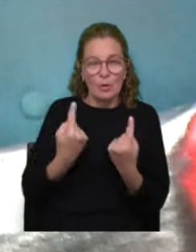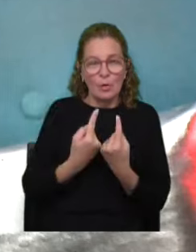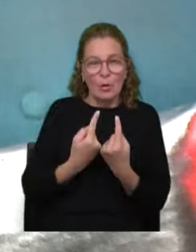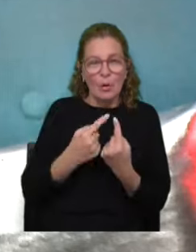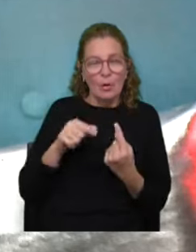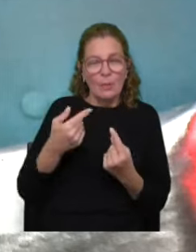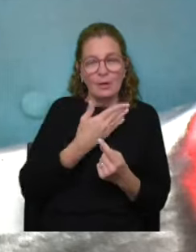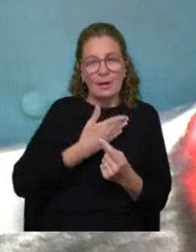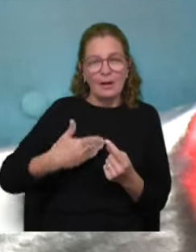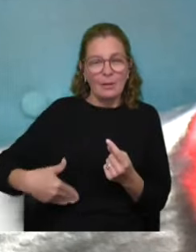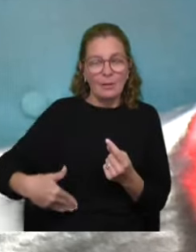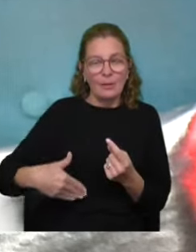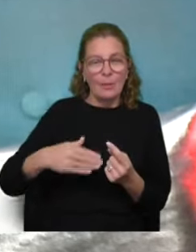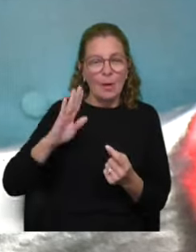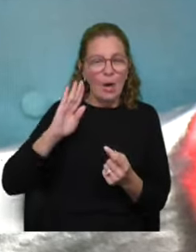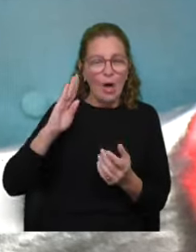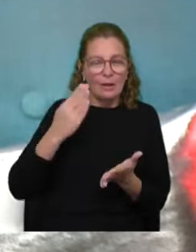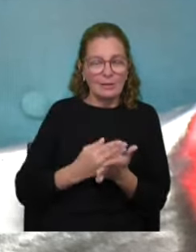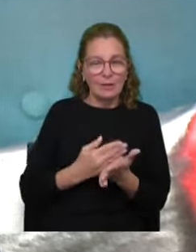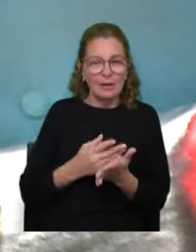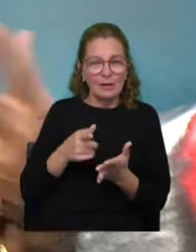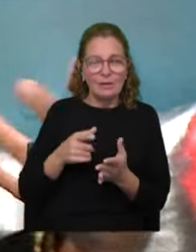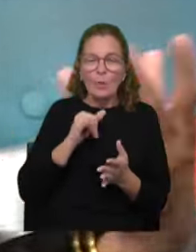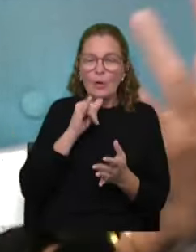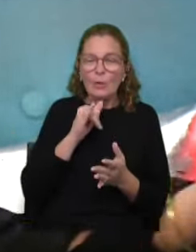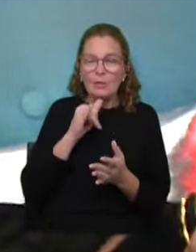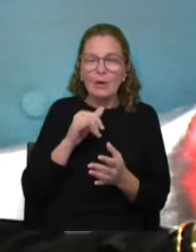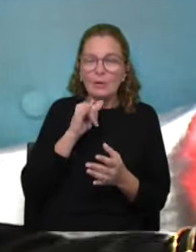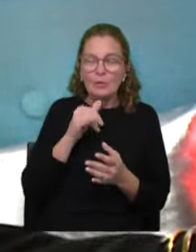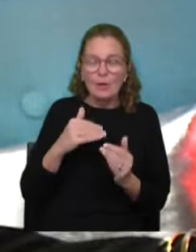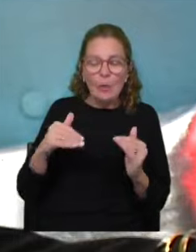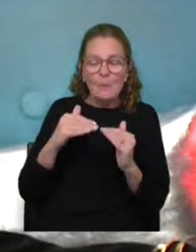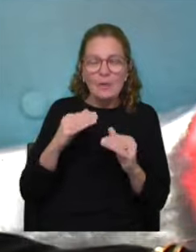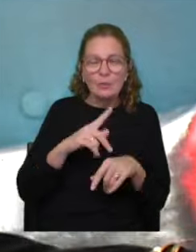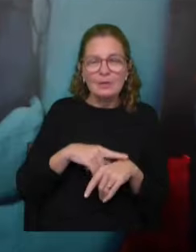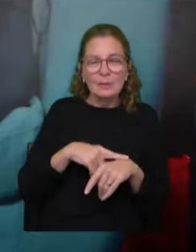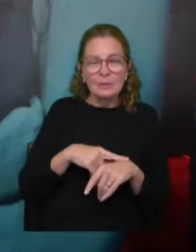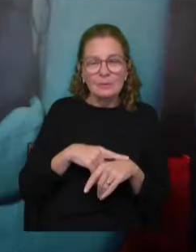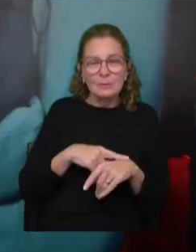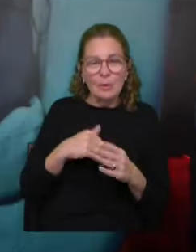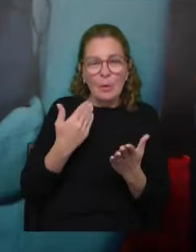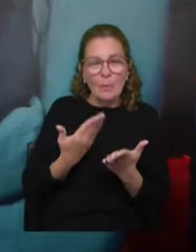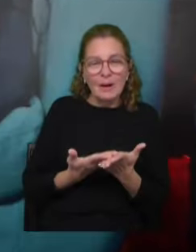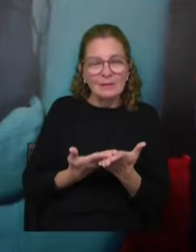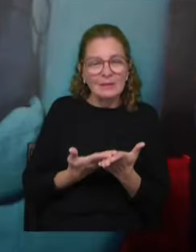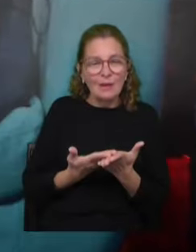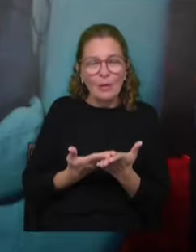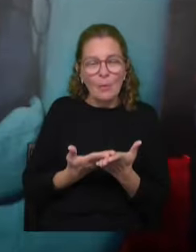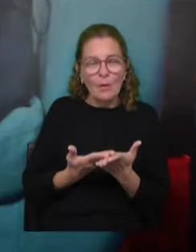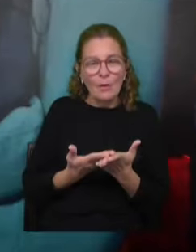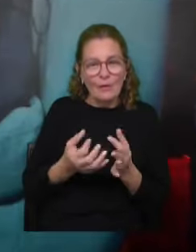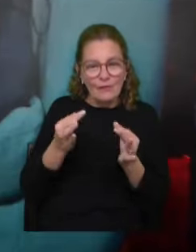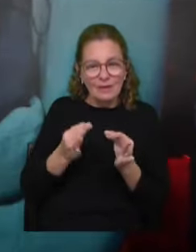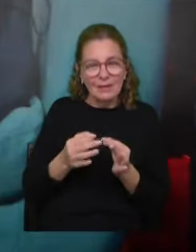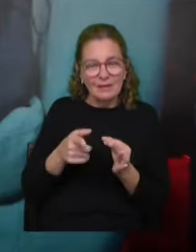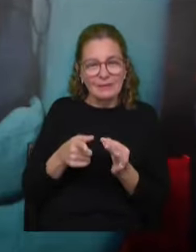Estado. Eso es como la trama de la obra. Y la trama que se va contando paralelamente en una especie de planteo onírico al planteo real,